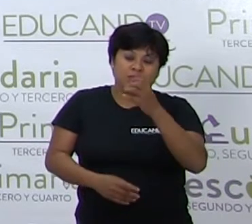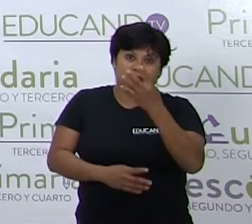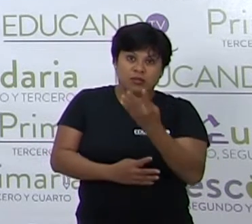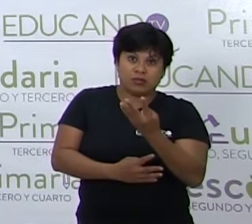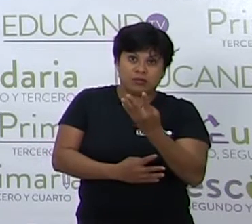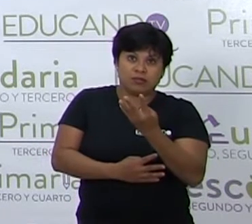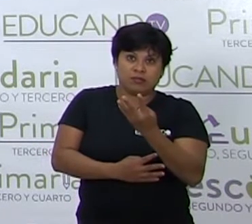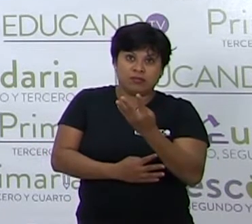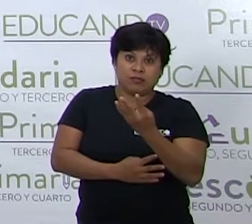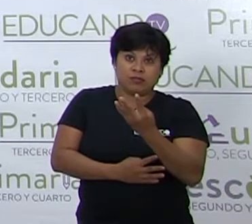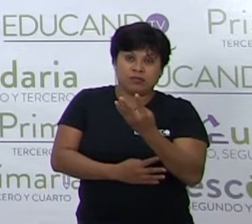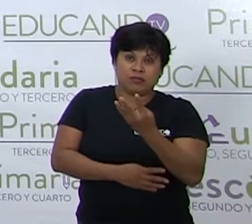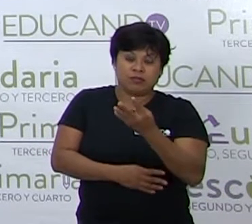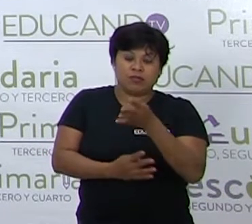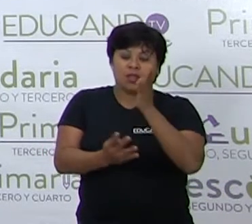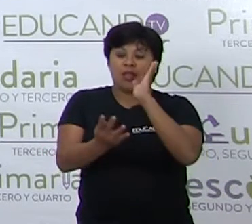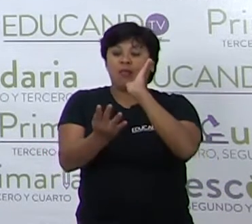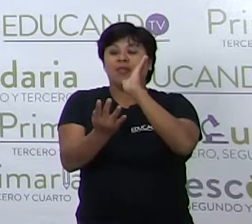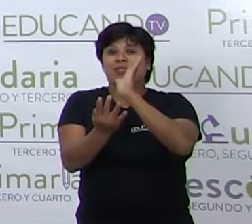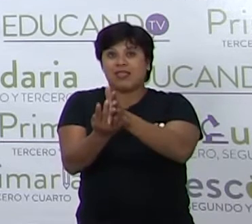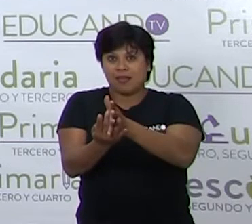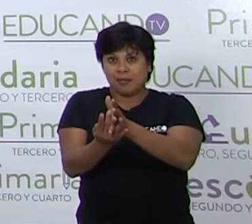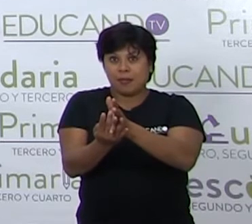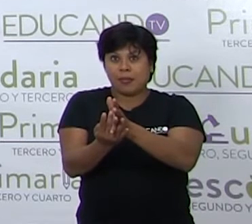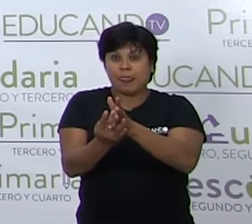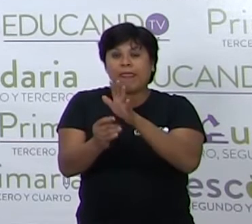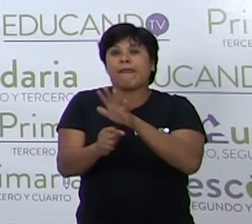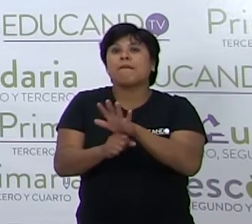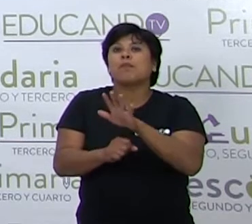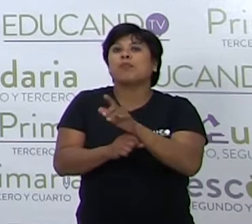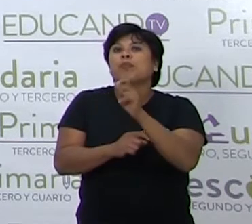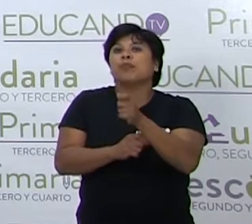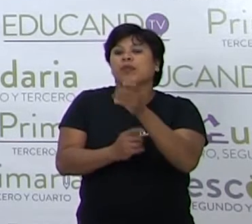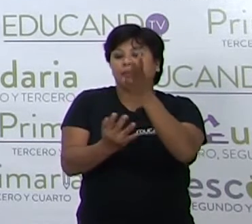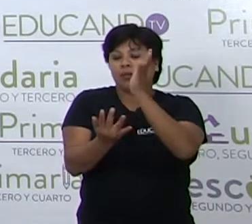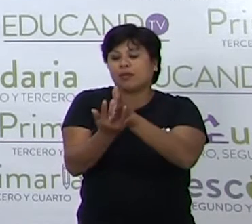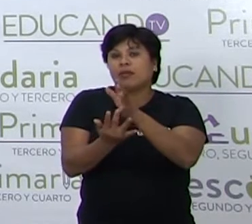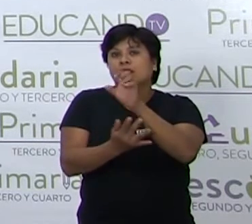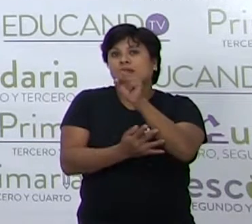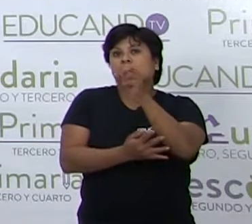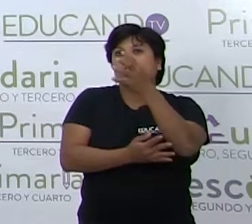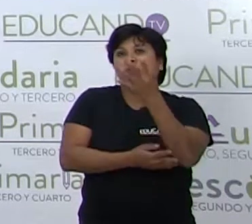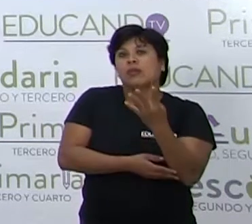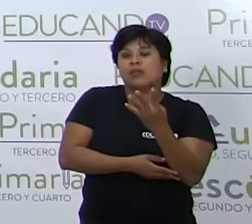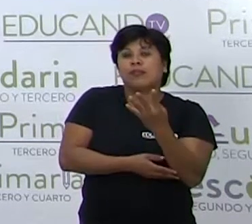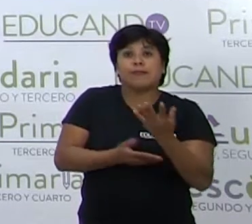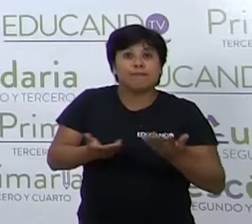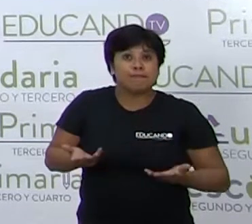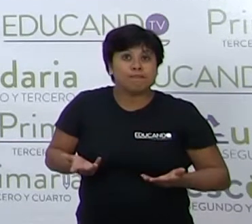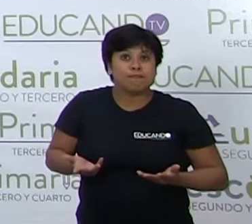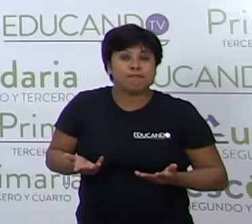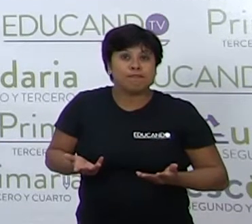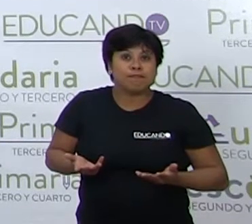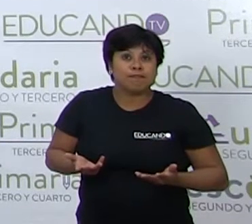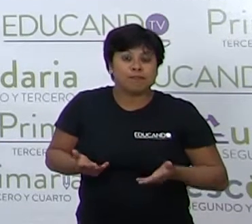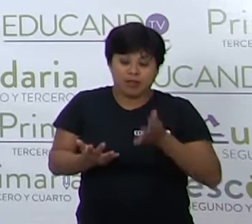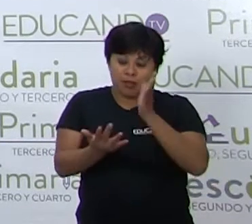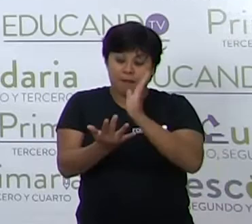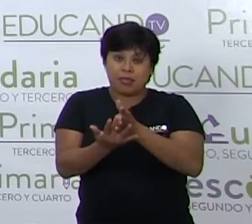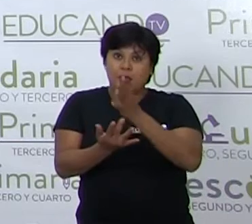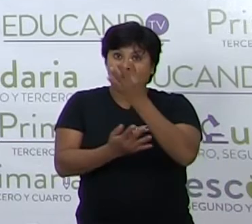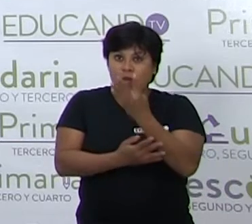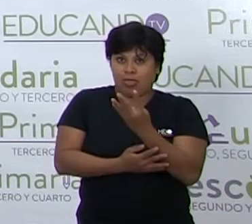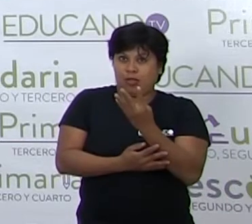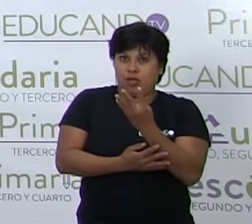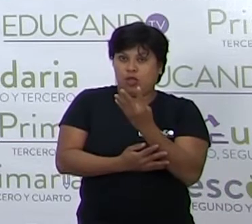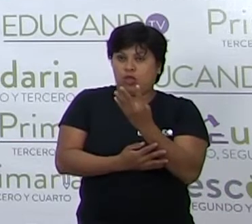64, si yo digo que la mitad, ¿cuál sería la mitad de 64? La mitad de 4